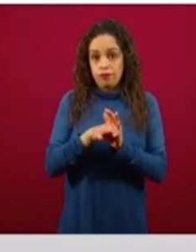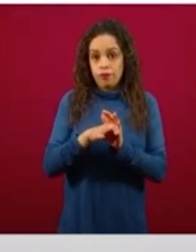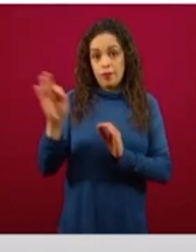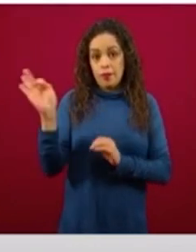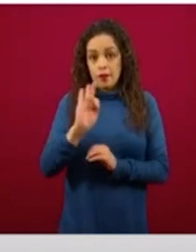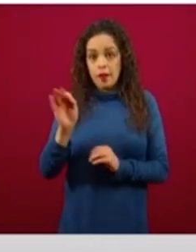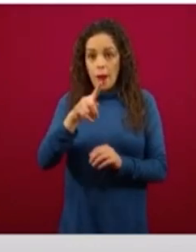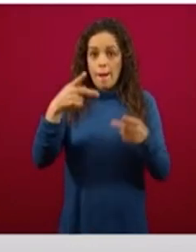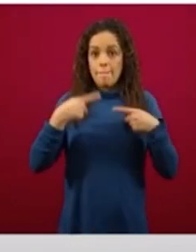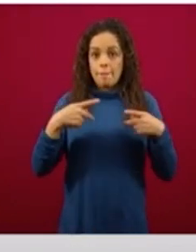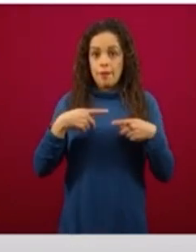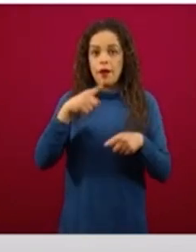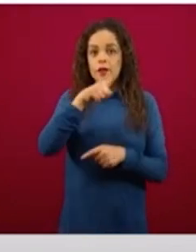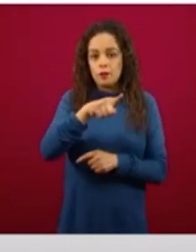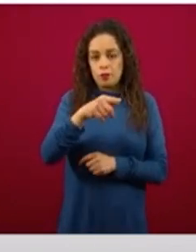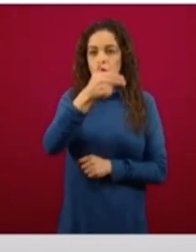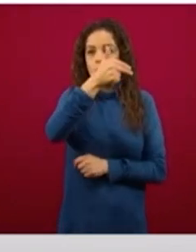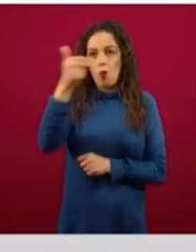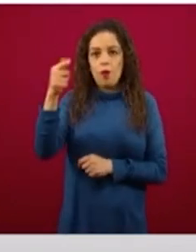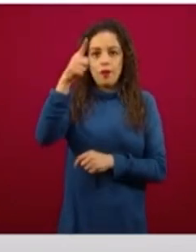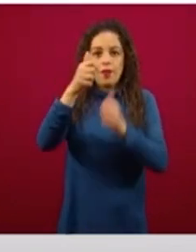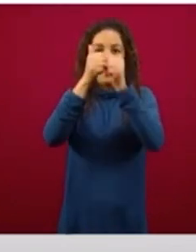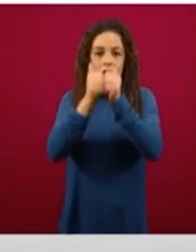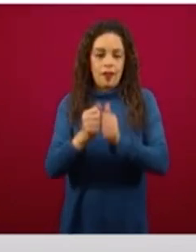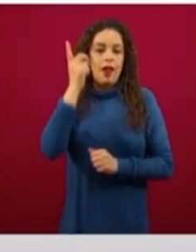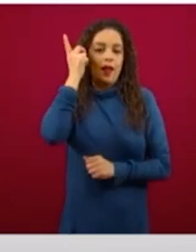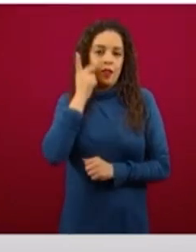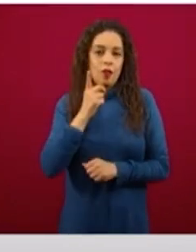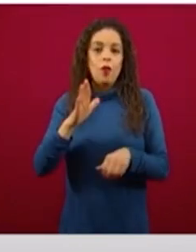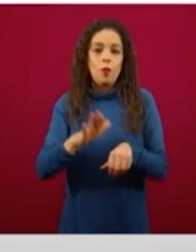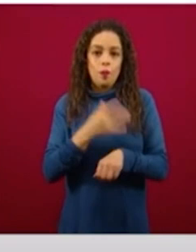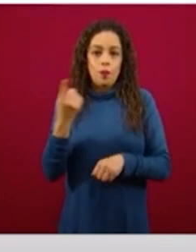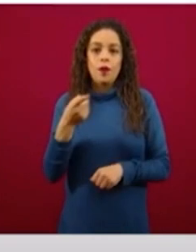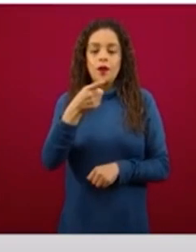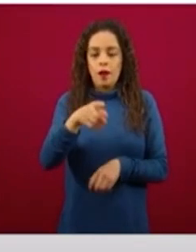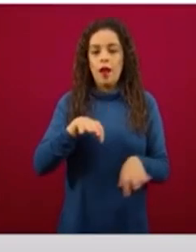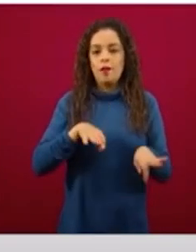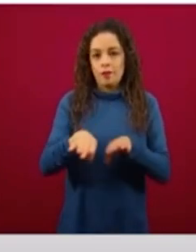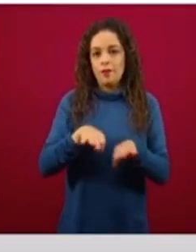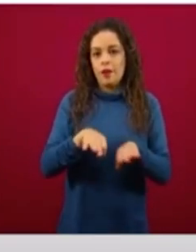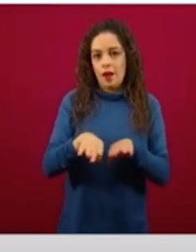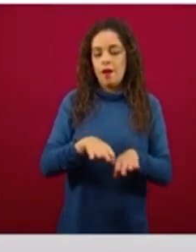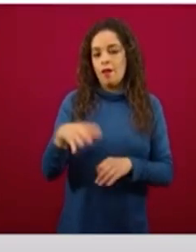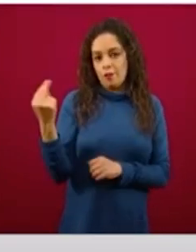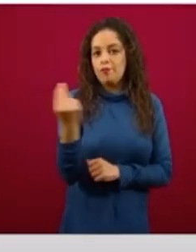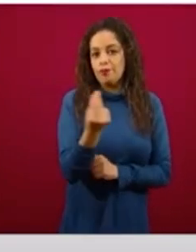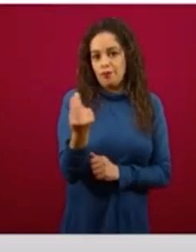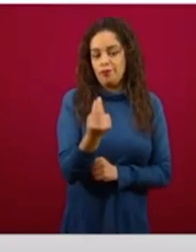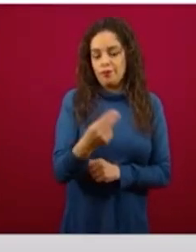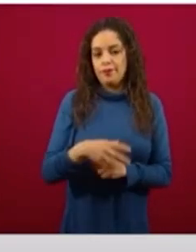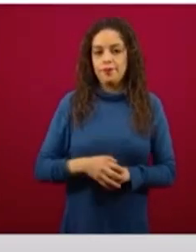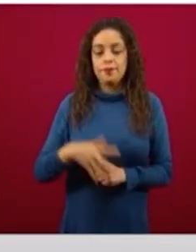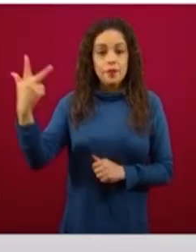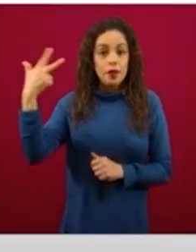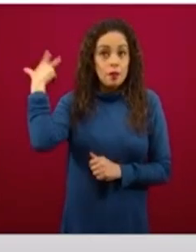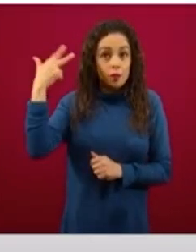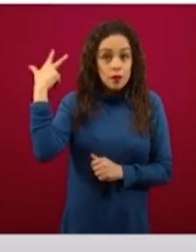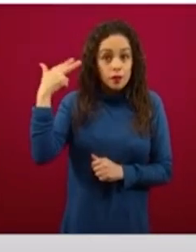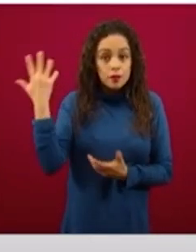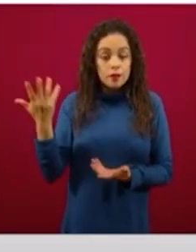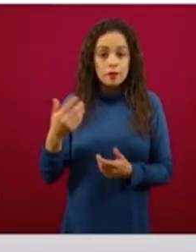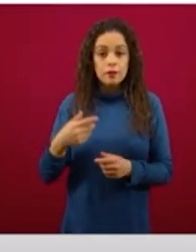hospedada en alguno de los hoteles por su actividad económica esencial peluquerías estéticas